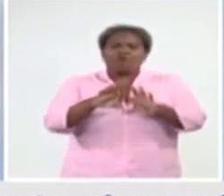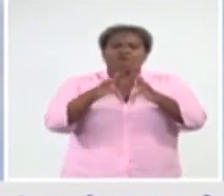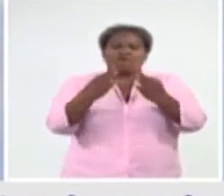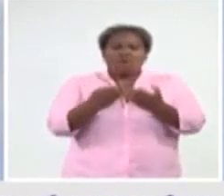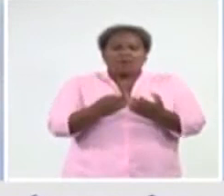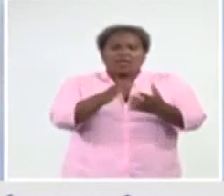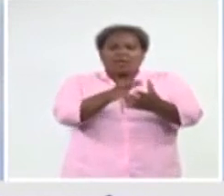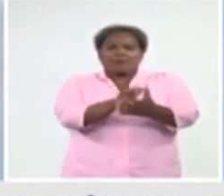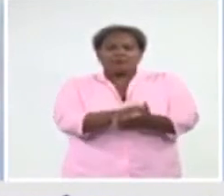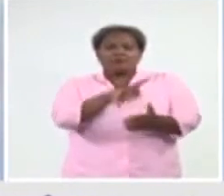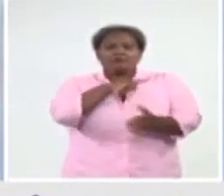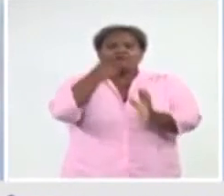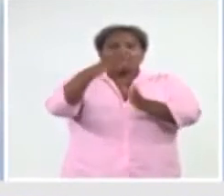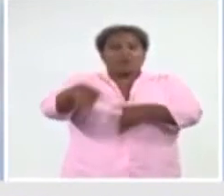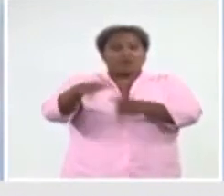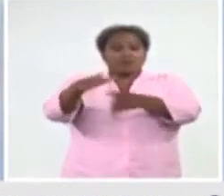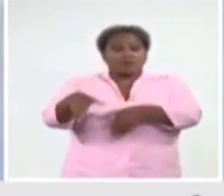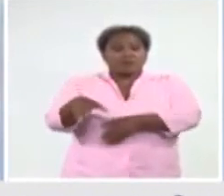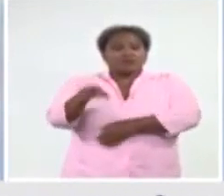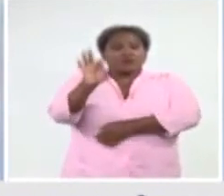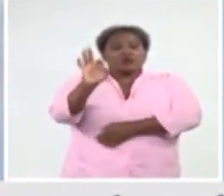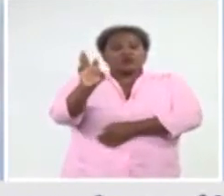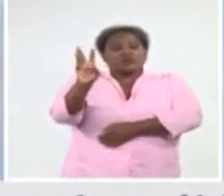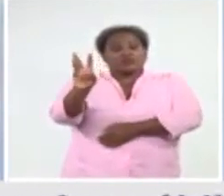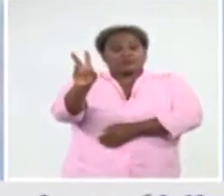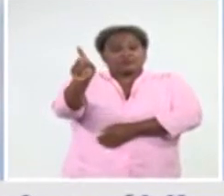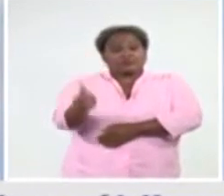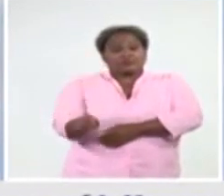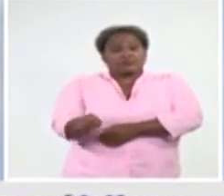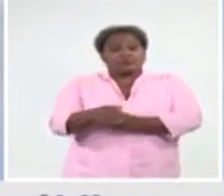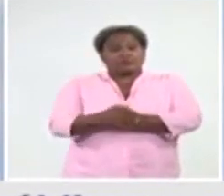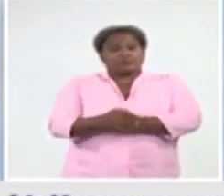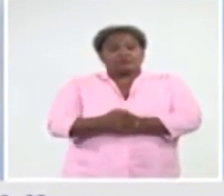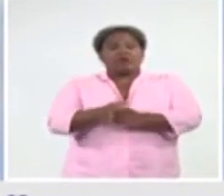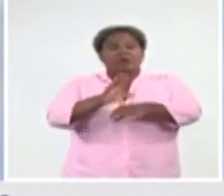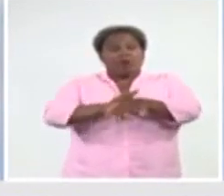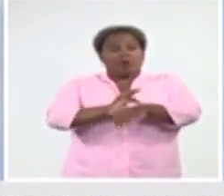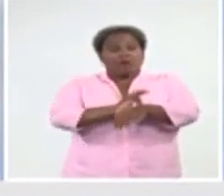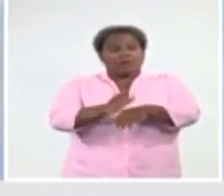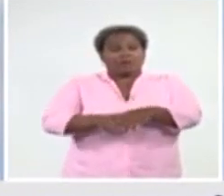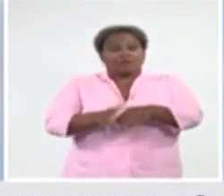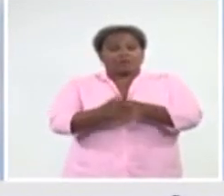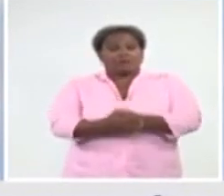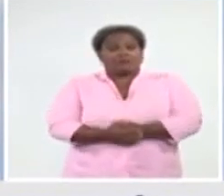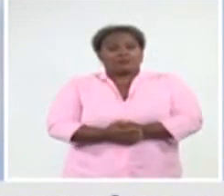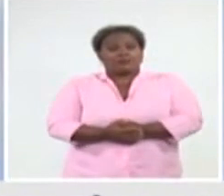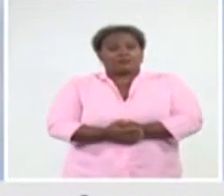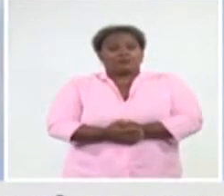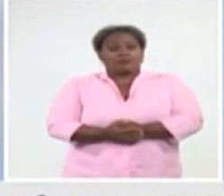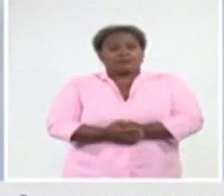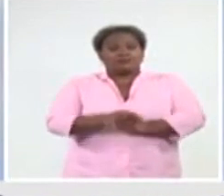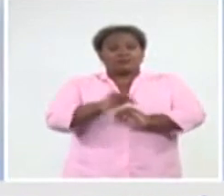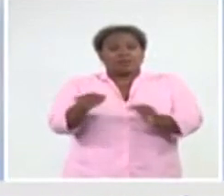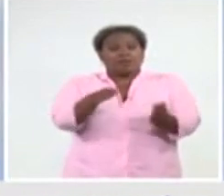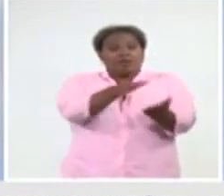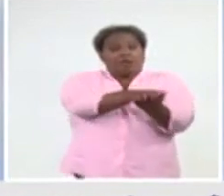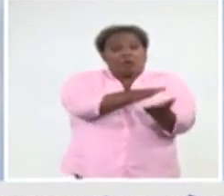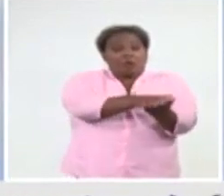fallecimiento de 83 personas con la enfermedad y ya un acumulado de